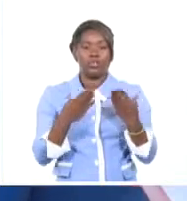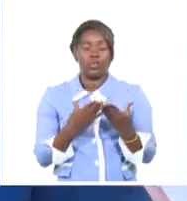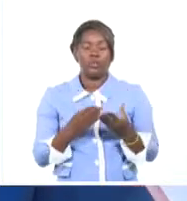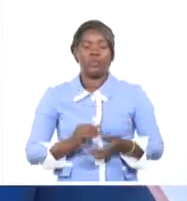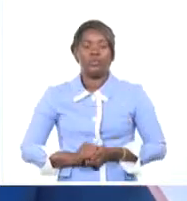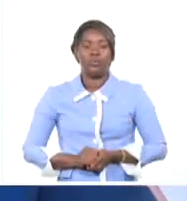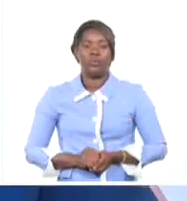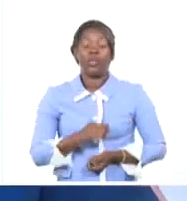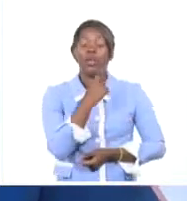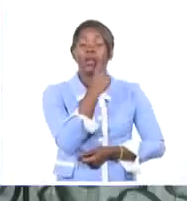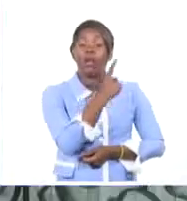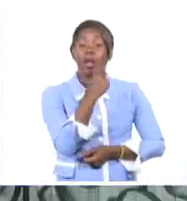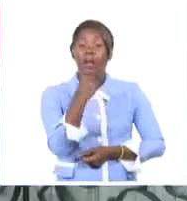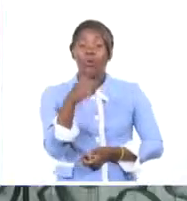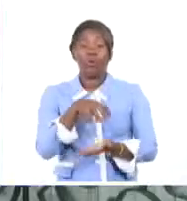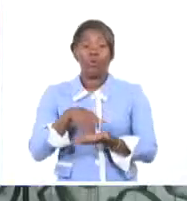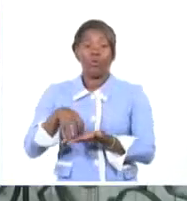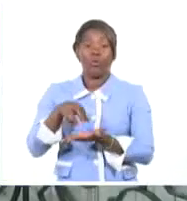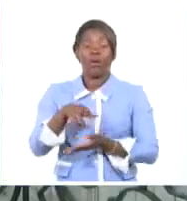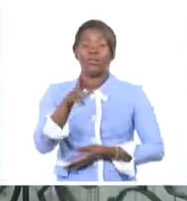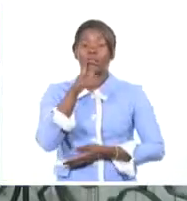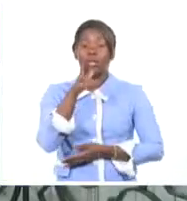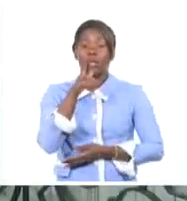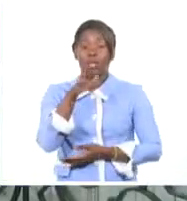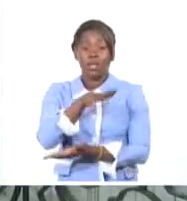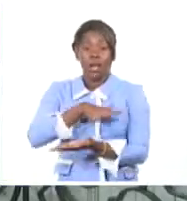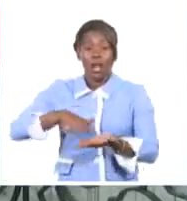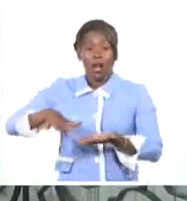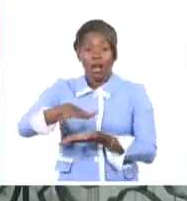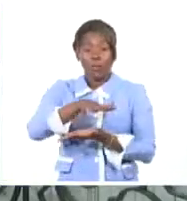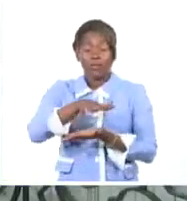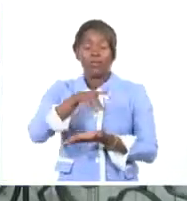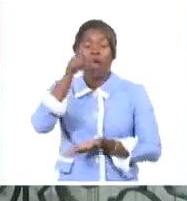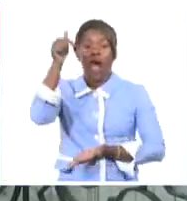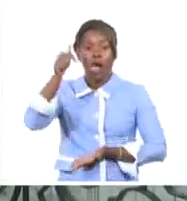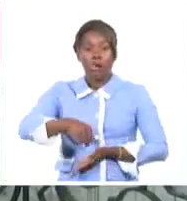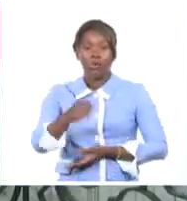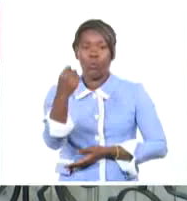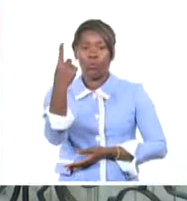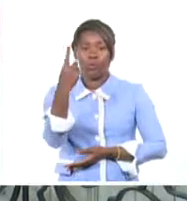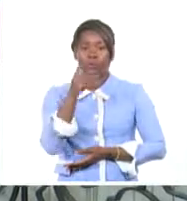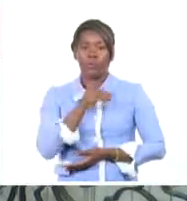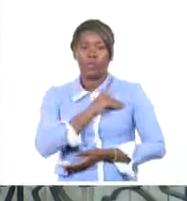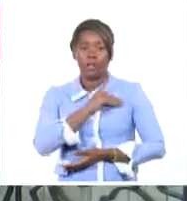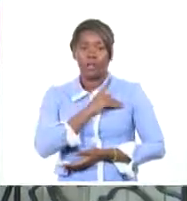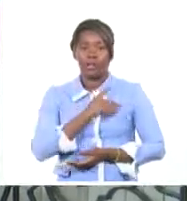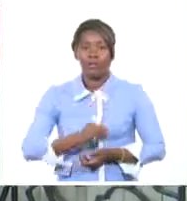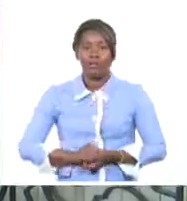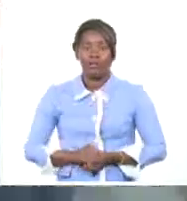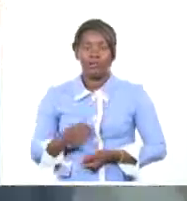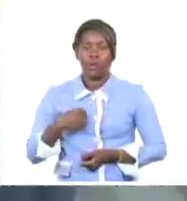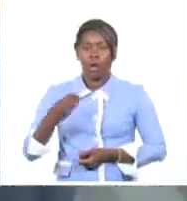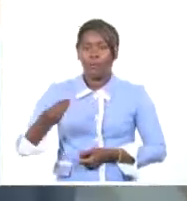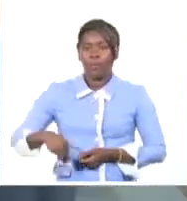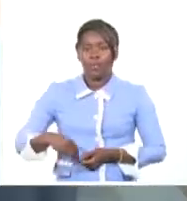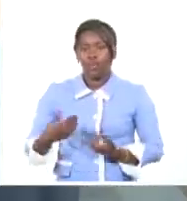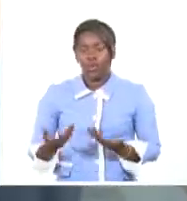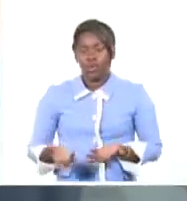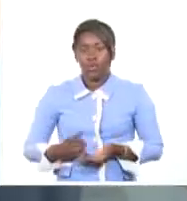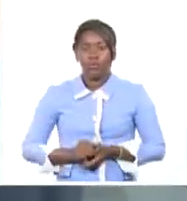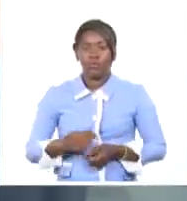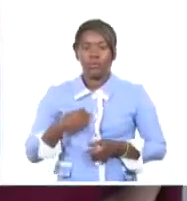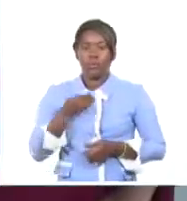en cada uno de nuestros barrios. Yo aprovecho la oportunidad que ustedes me brindan de poder convocar a todo